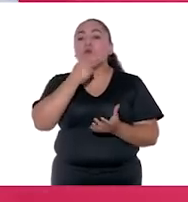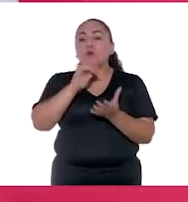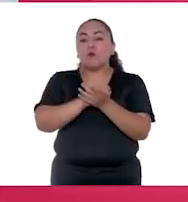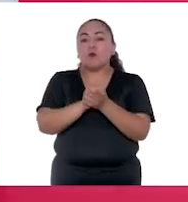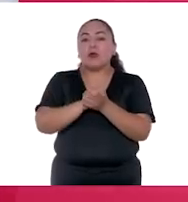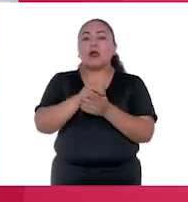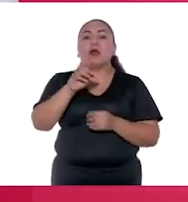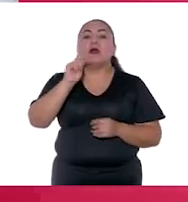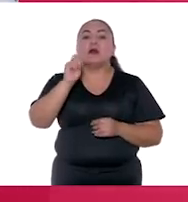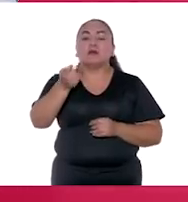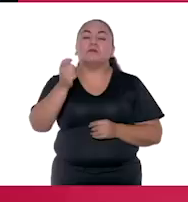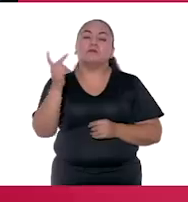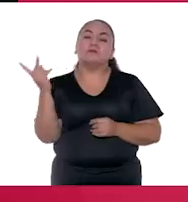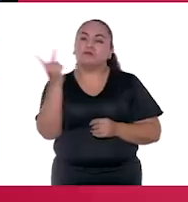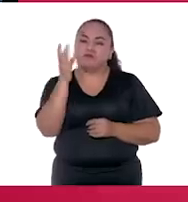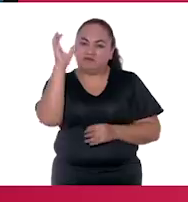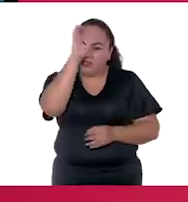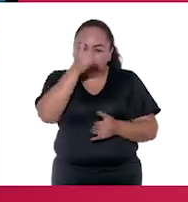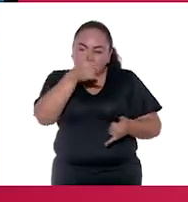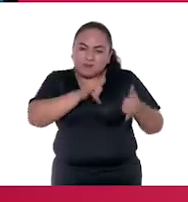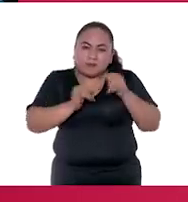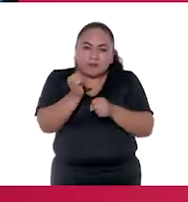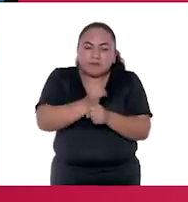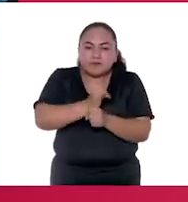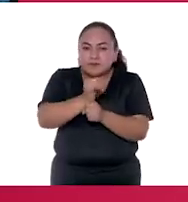entre otros brillantes científicos.